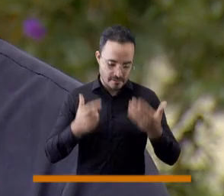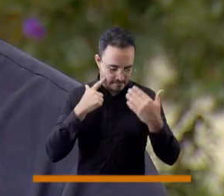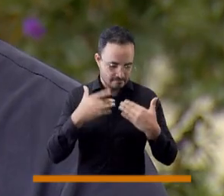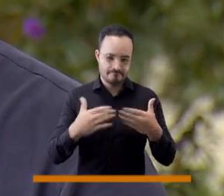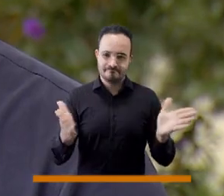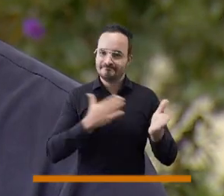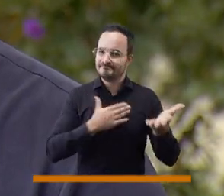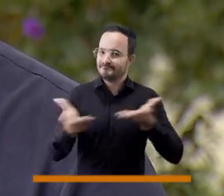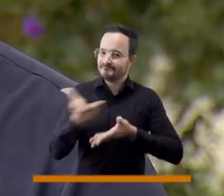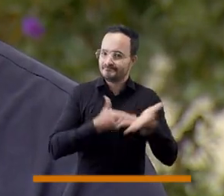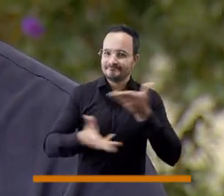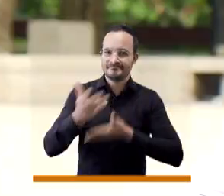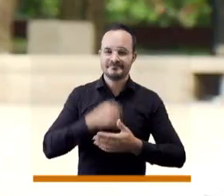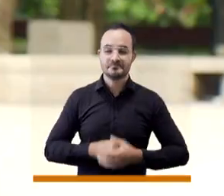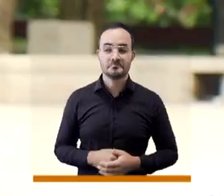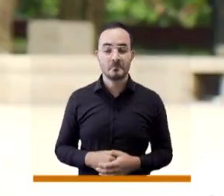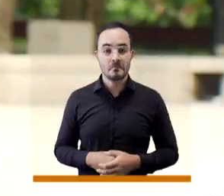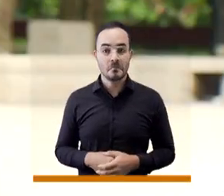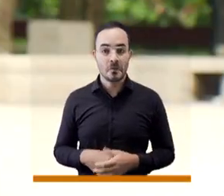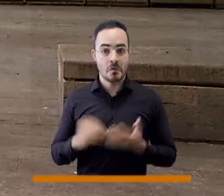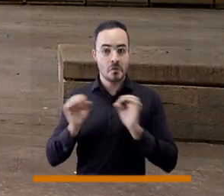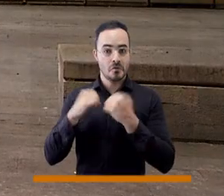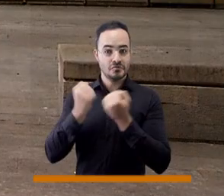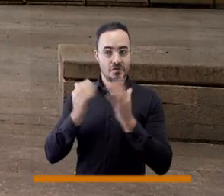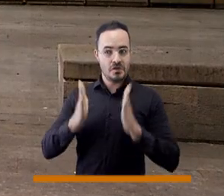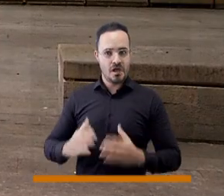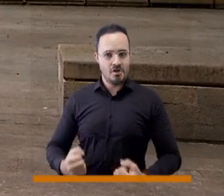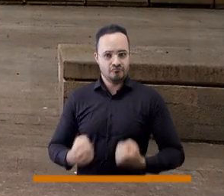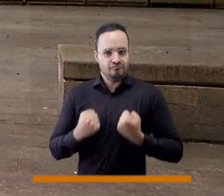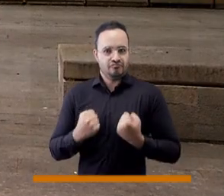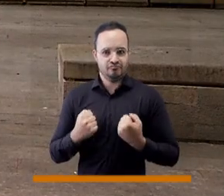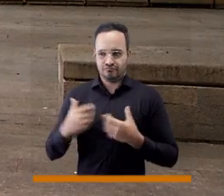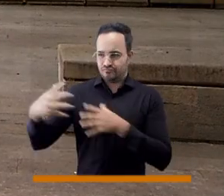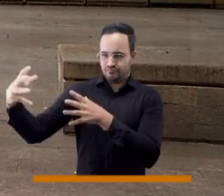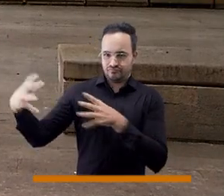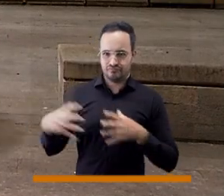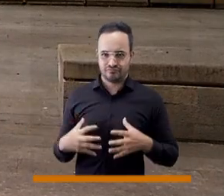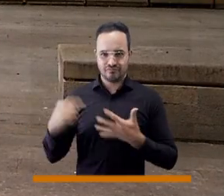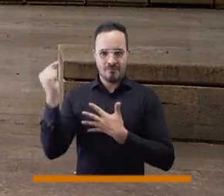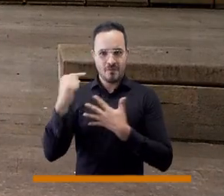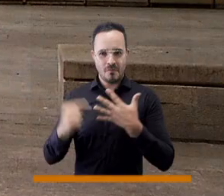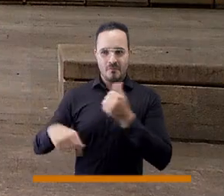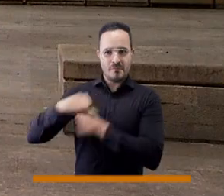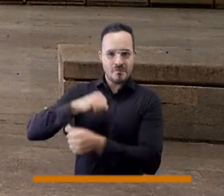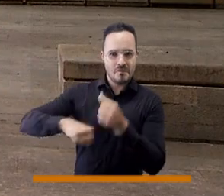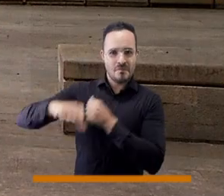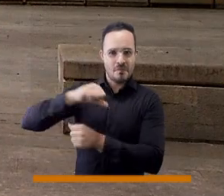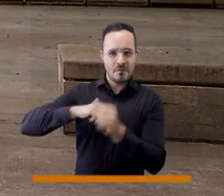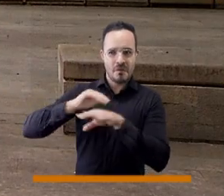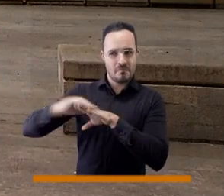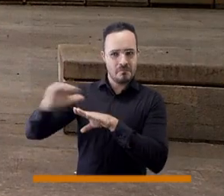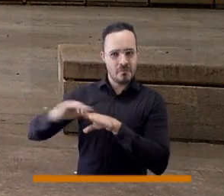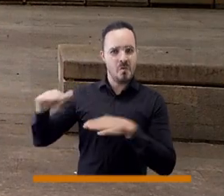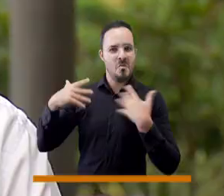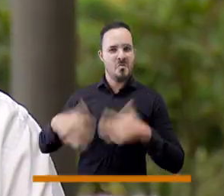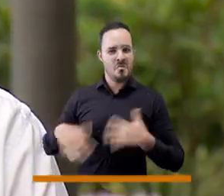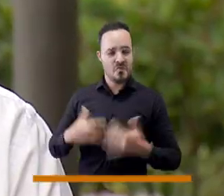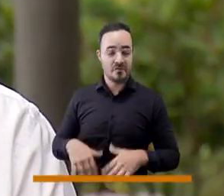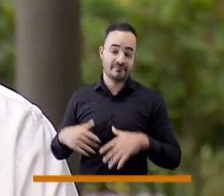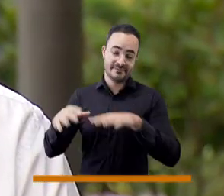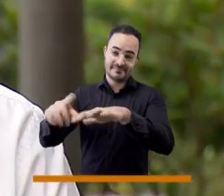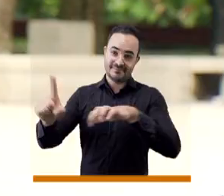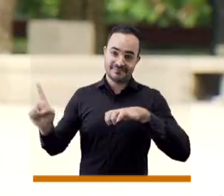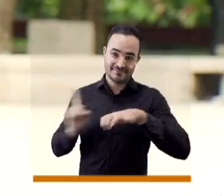rato con todos los televidentes. El concejal se nos vino armado con toda la tropa de invitados para el día de hoy. Y a usted